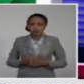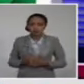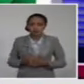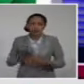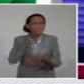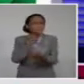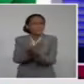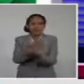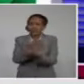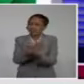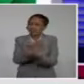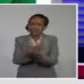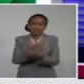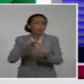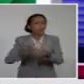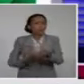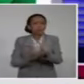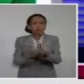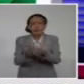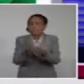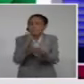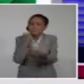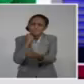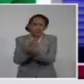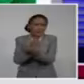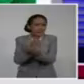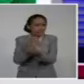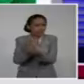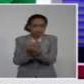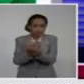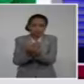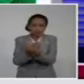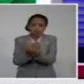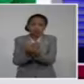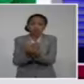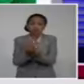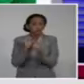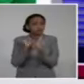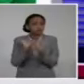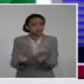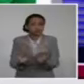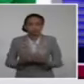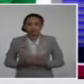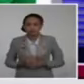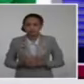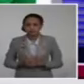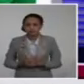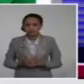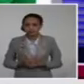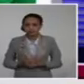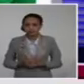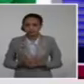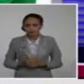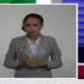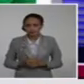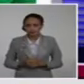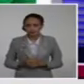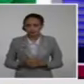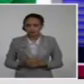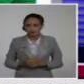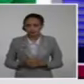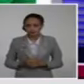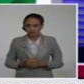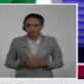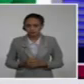este virus, que realmente cuando encuentra una situación un medio